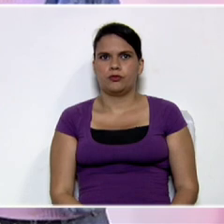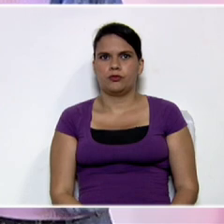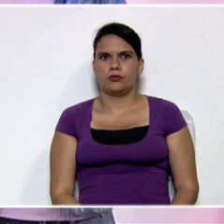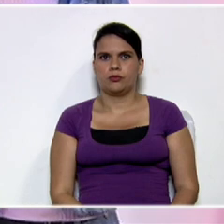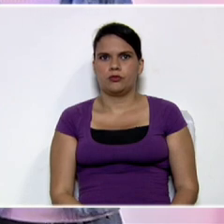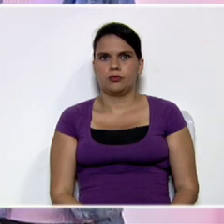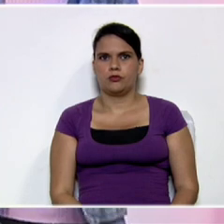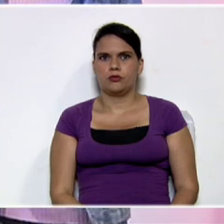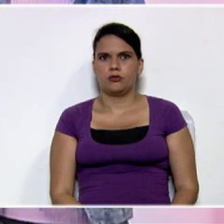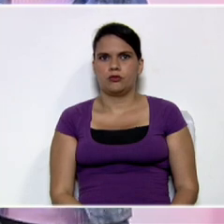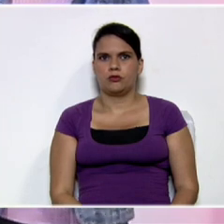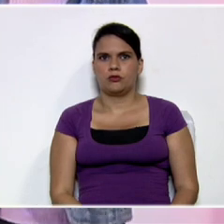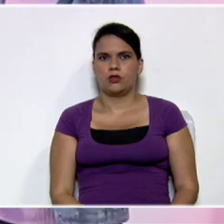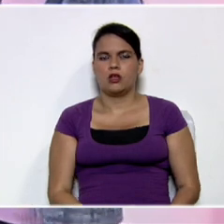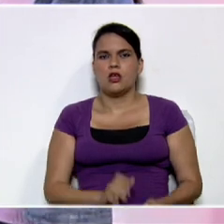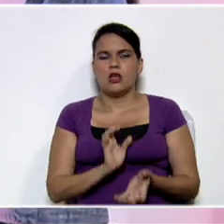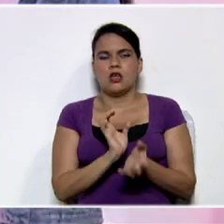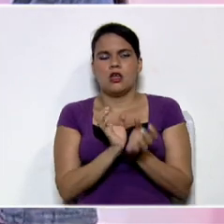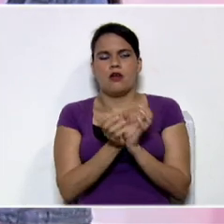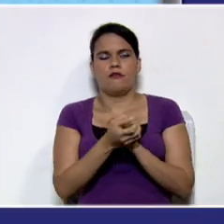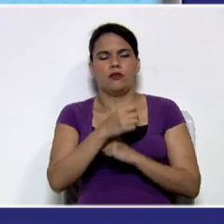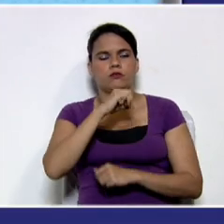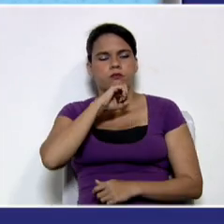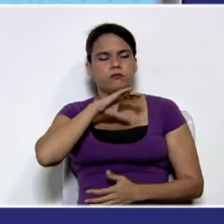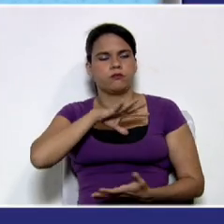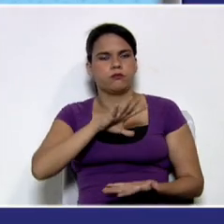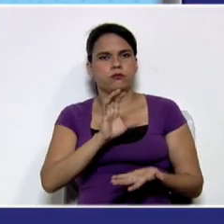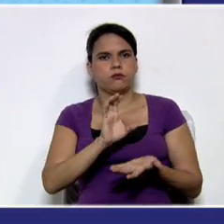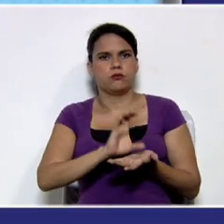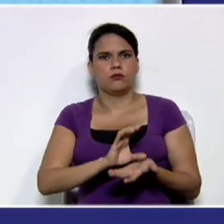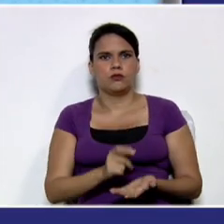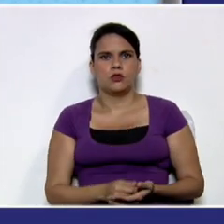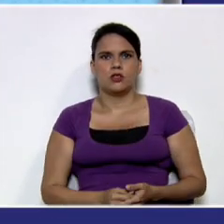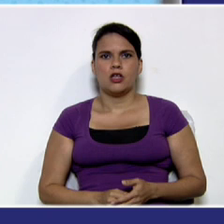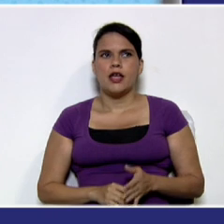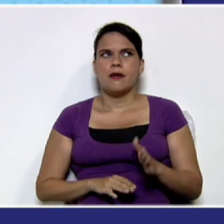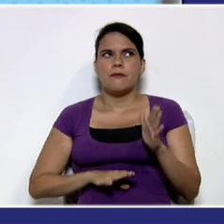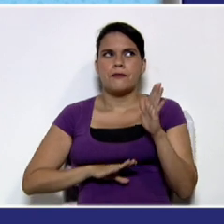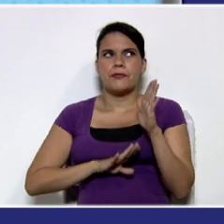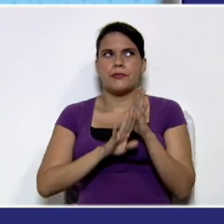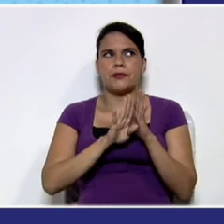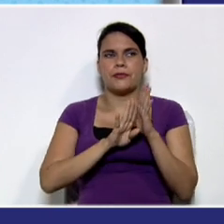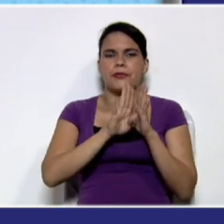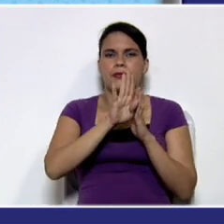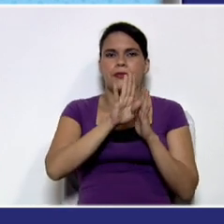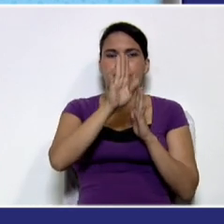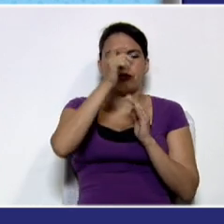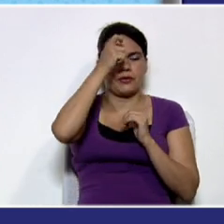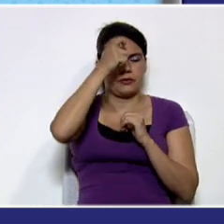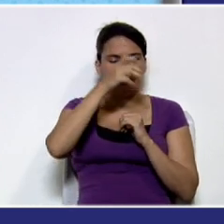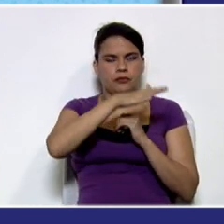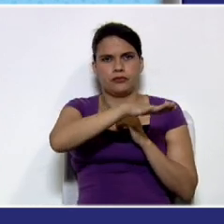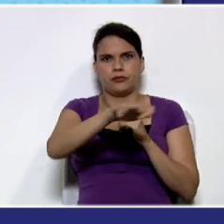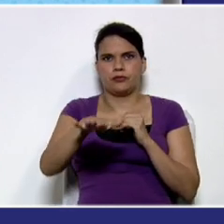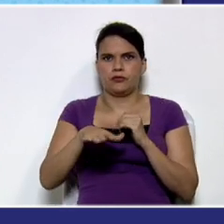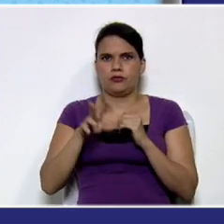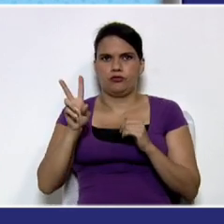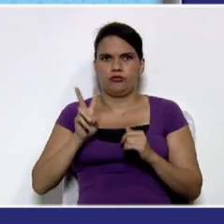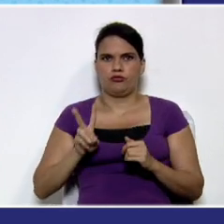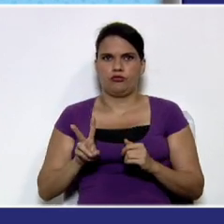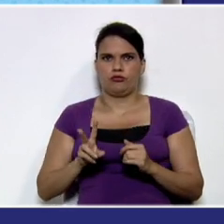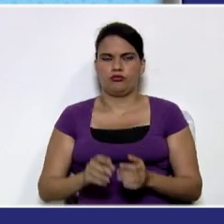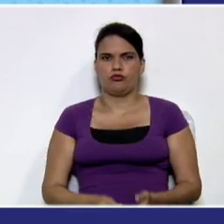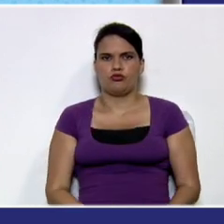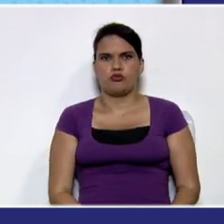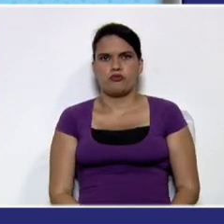referente teórico para Geografía, Historia y Ciudadanía vamos a trabajar con la evolución de la población venezolana, si es población rural o es